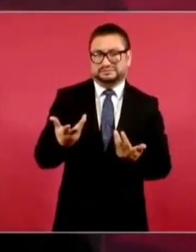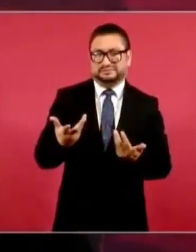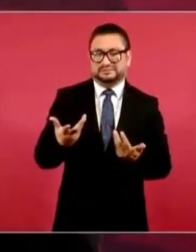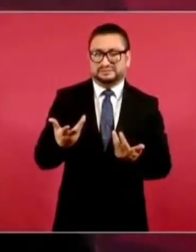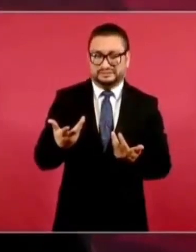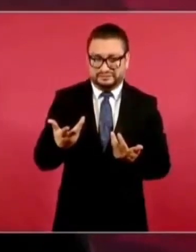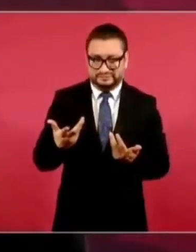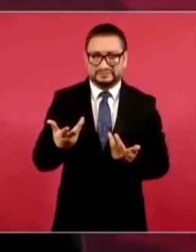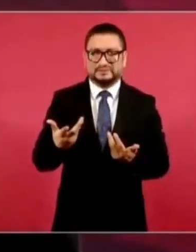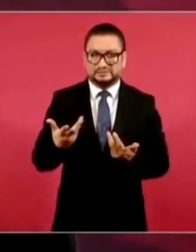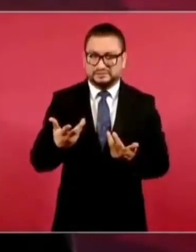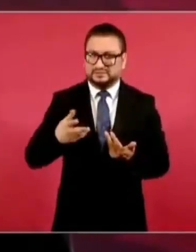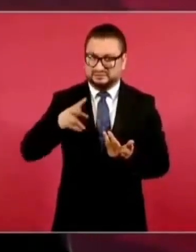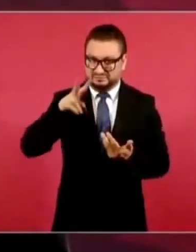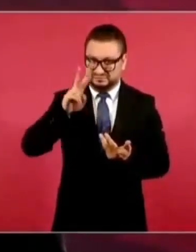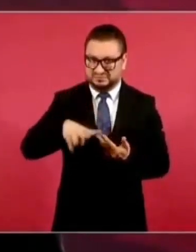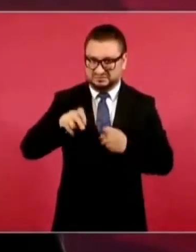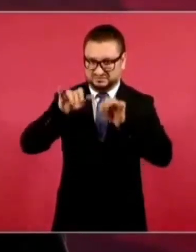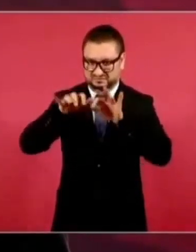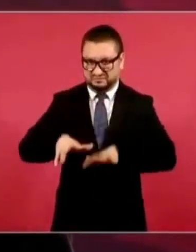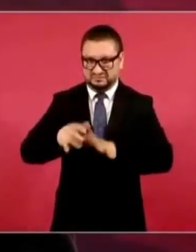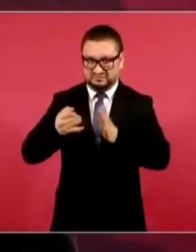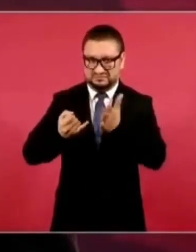para aventarse una sentencia así